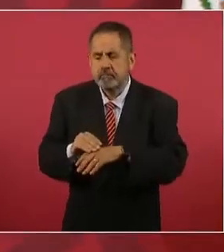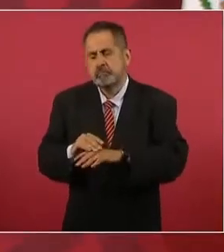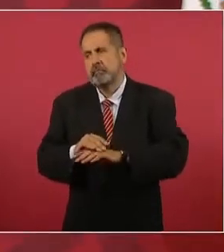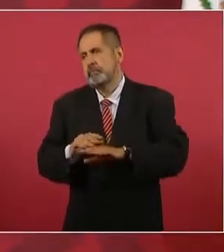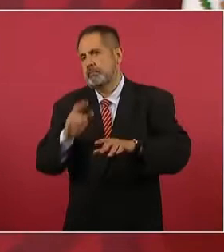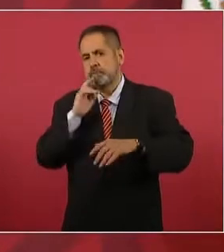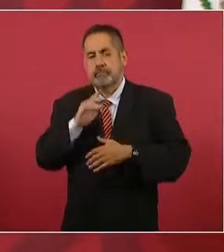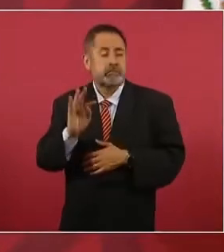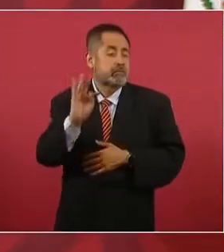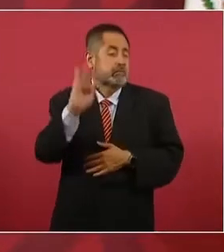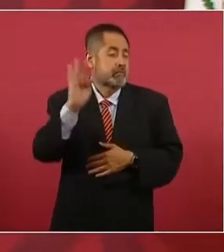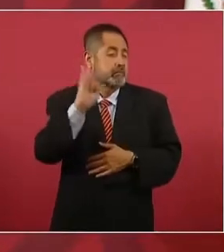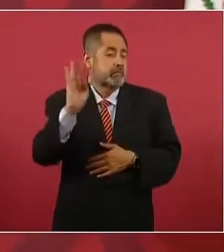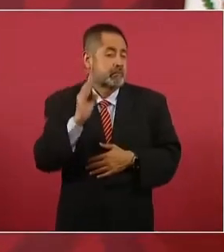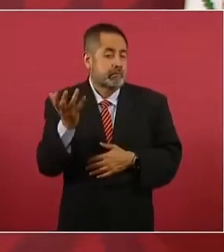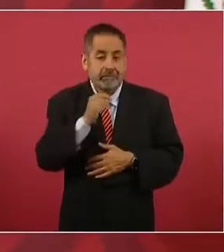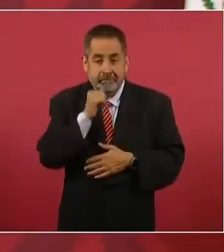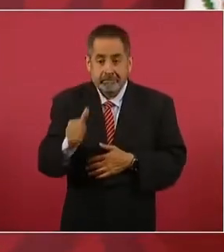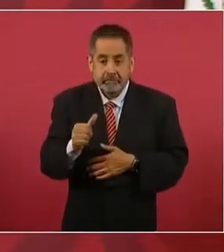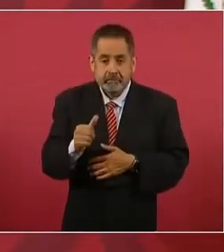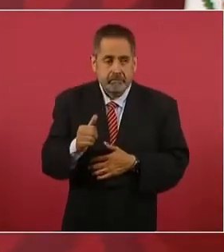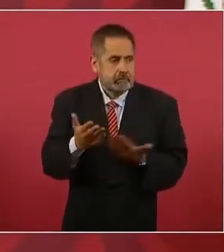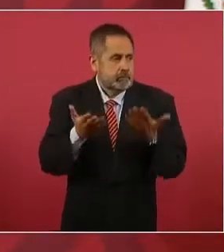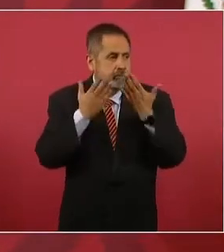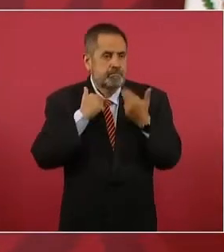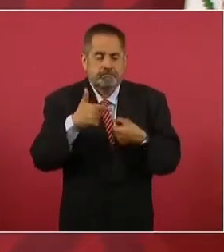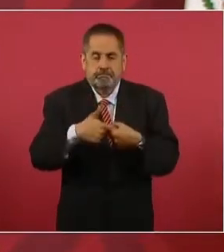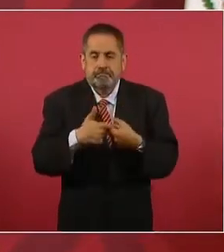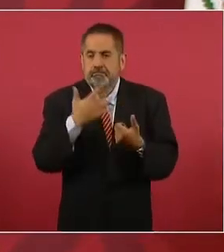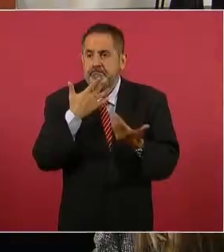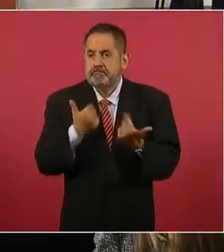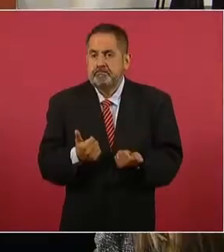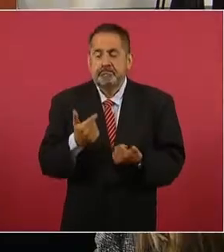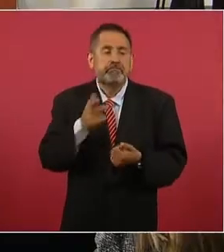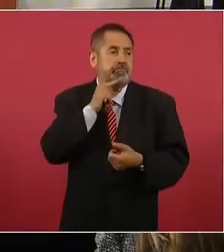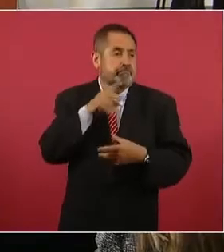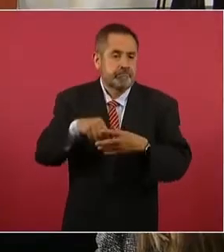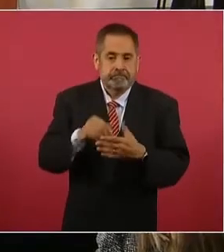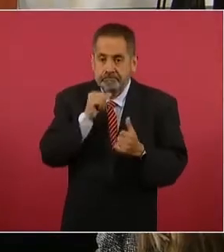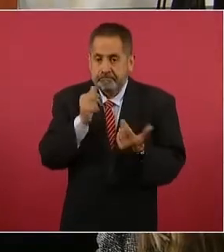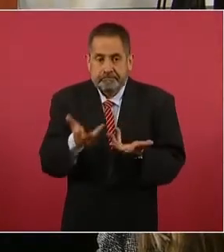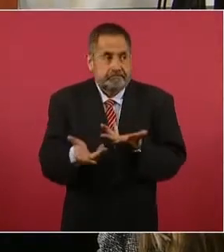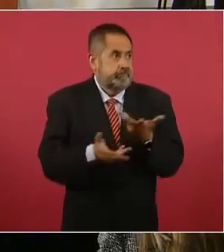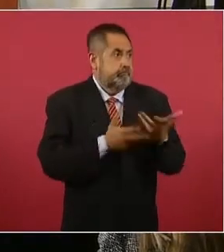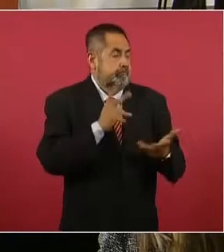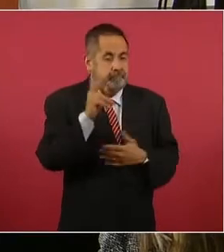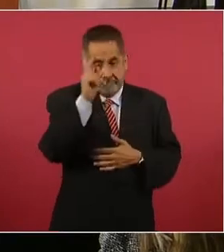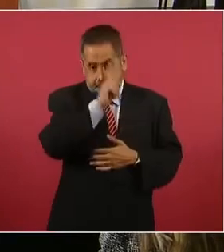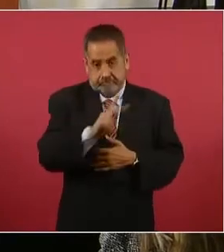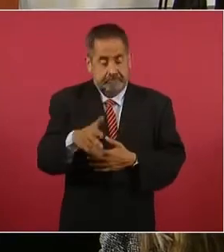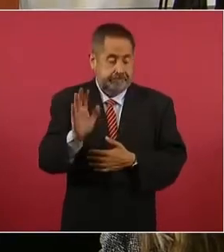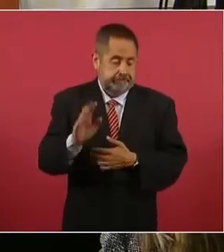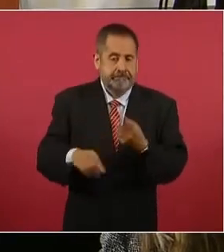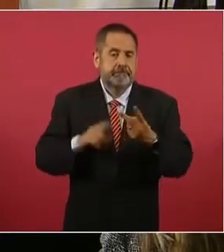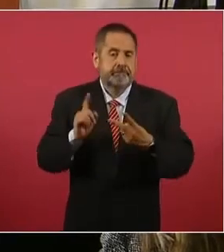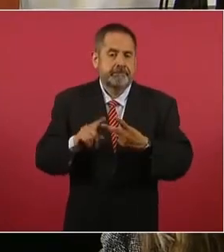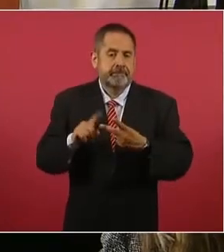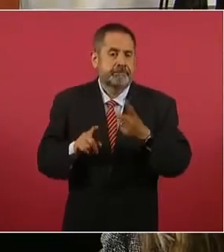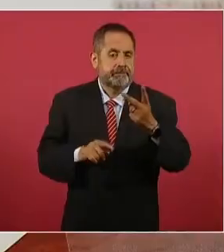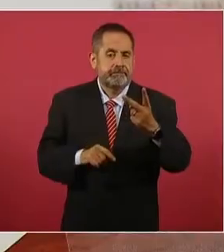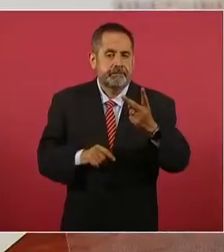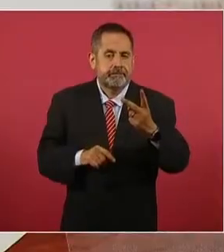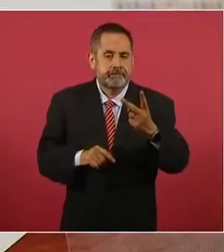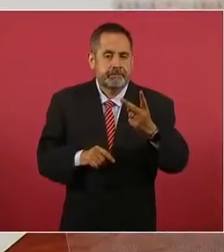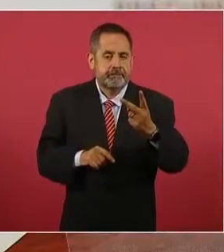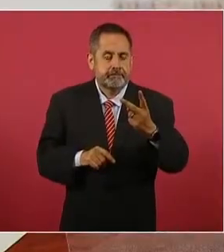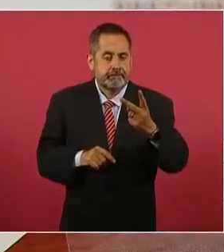estaríamos sin materia prima. Segundo,